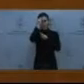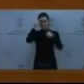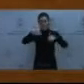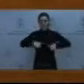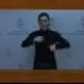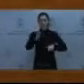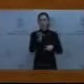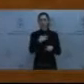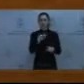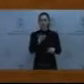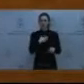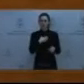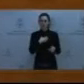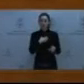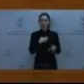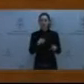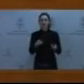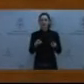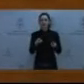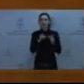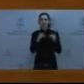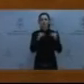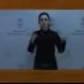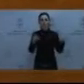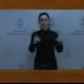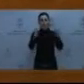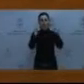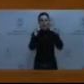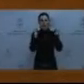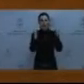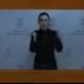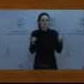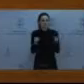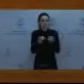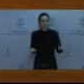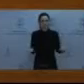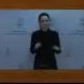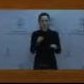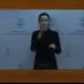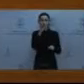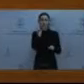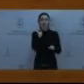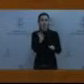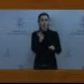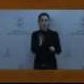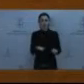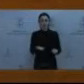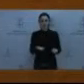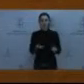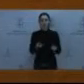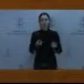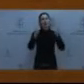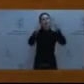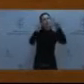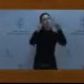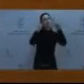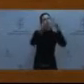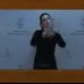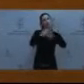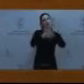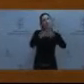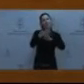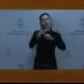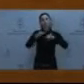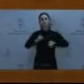de decir que sí existe esa equiparación, porque los hechos son innegables. Y ya no es que lo digan los profesores, ya no es que lo digan